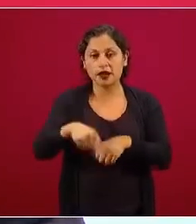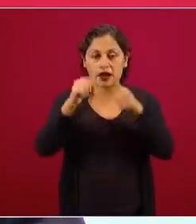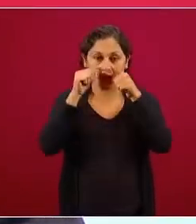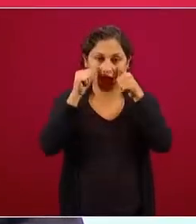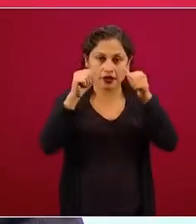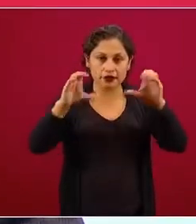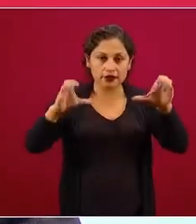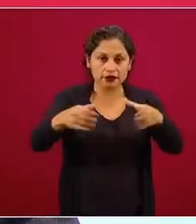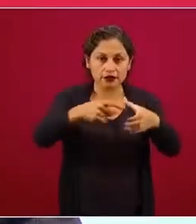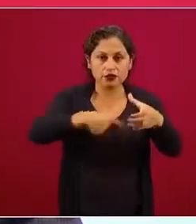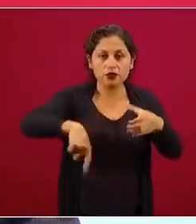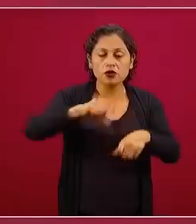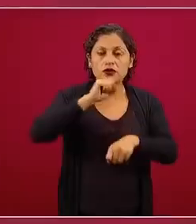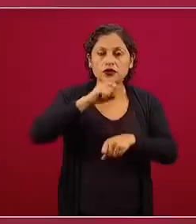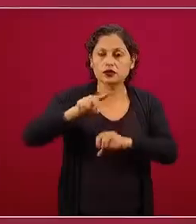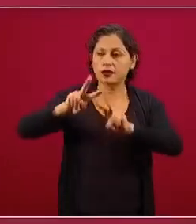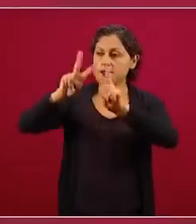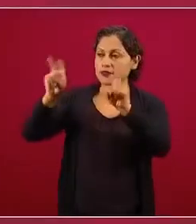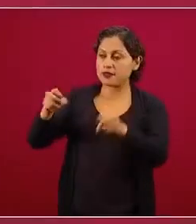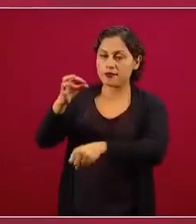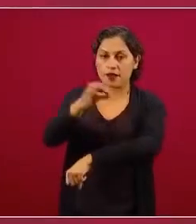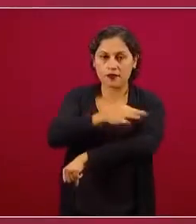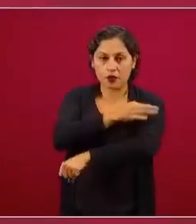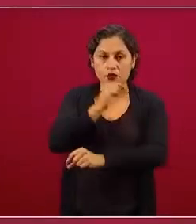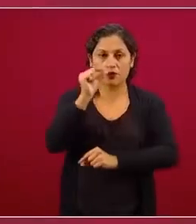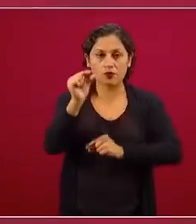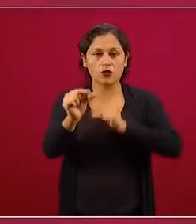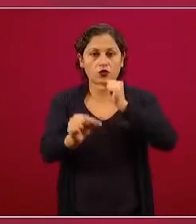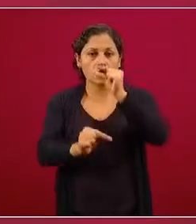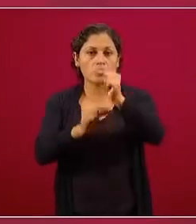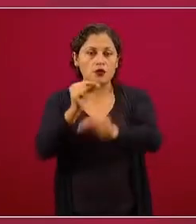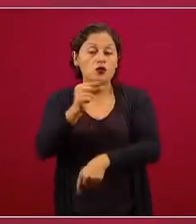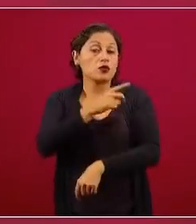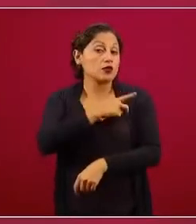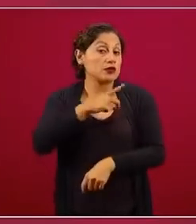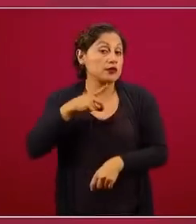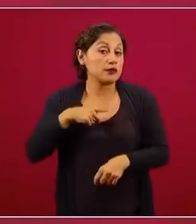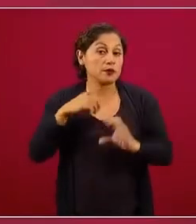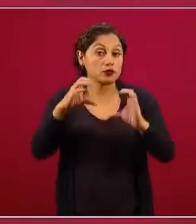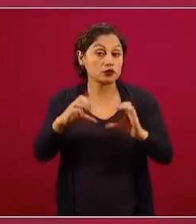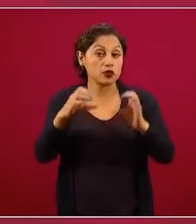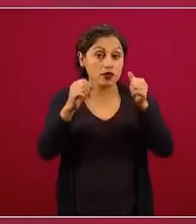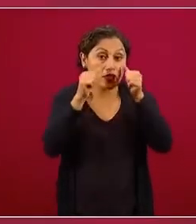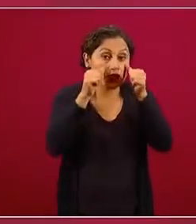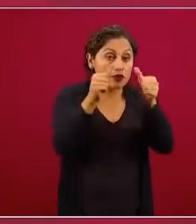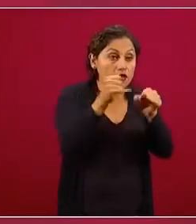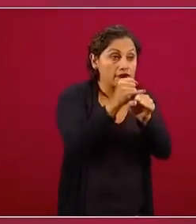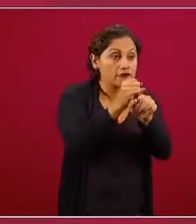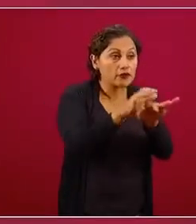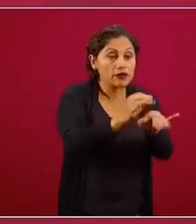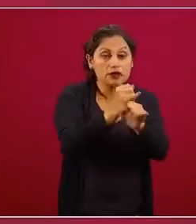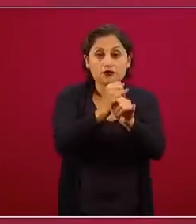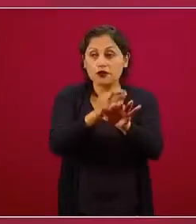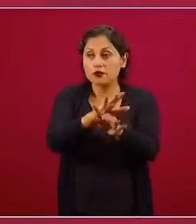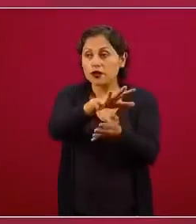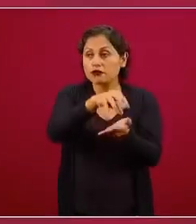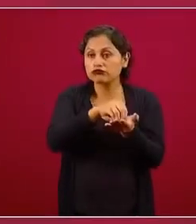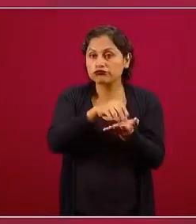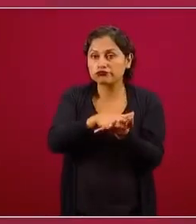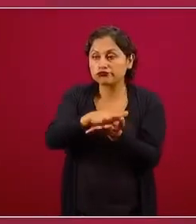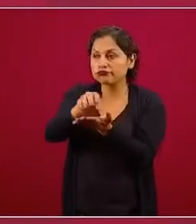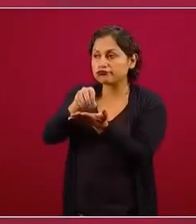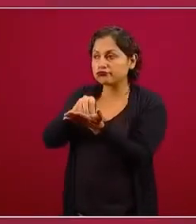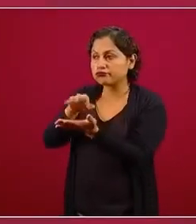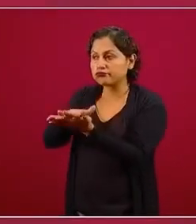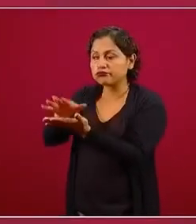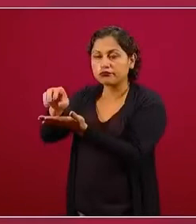programas de vacunación, precisamente tendrá que ver con que podamos estar recolectando y teniendo toda la evidencia científica